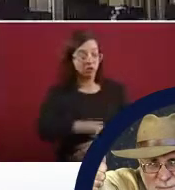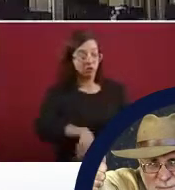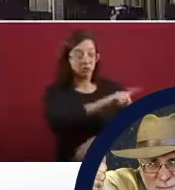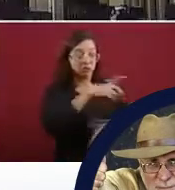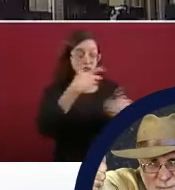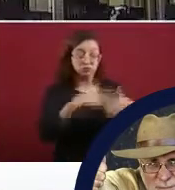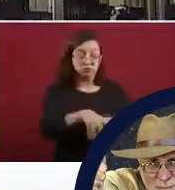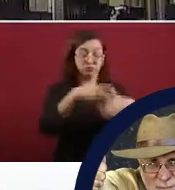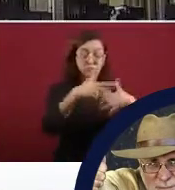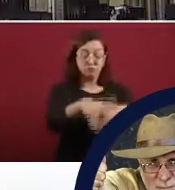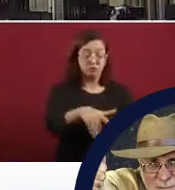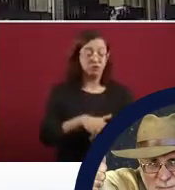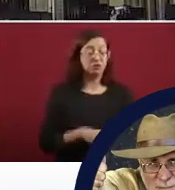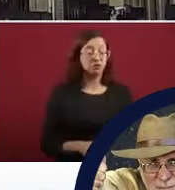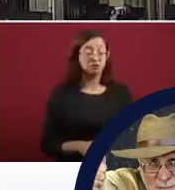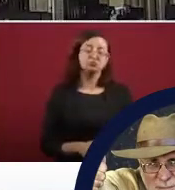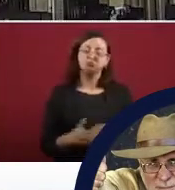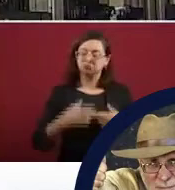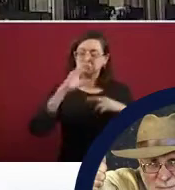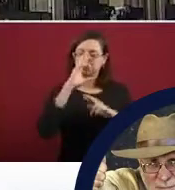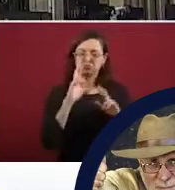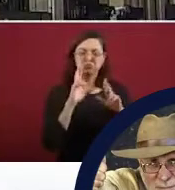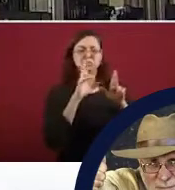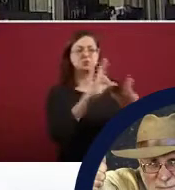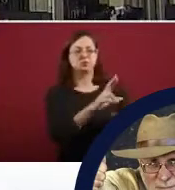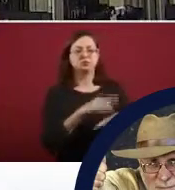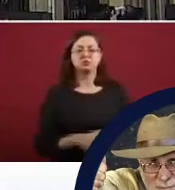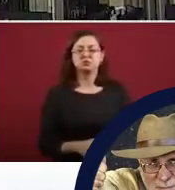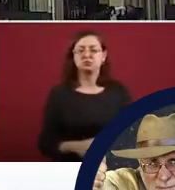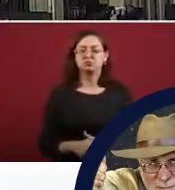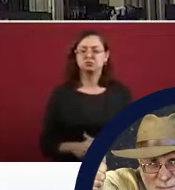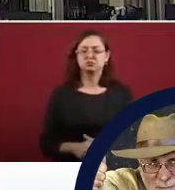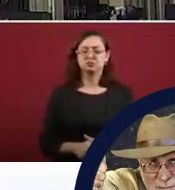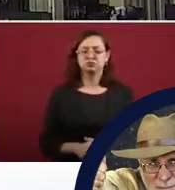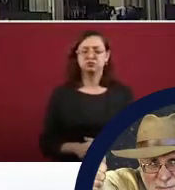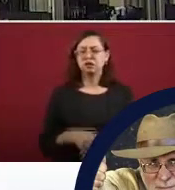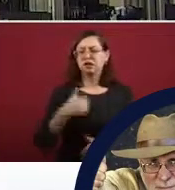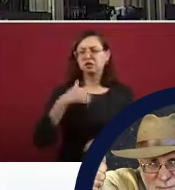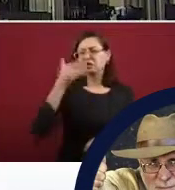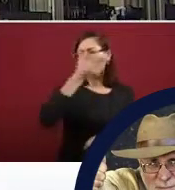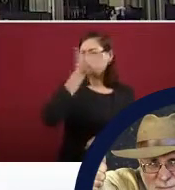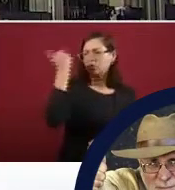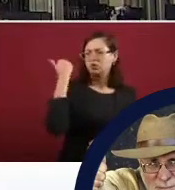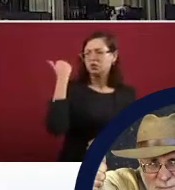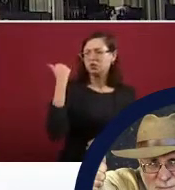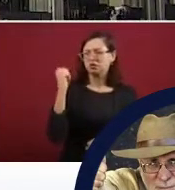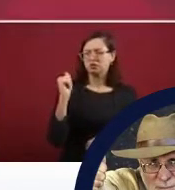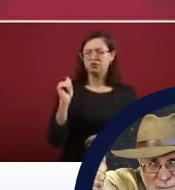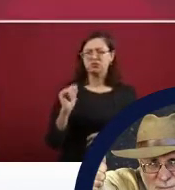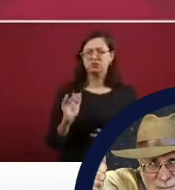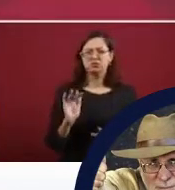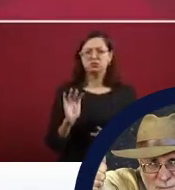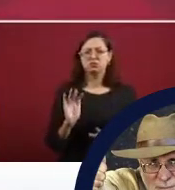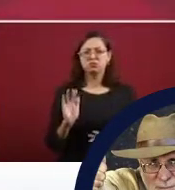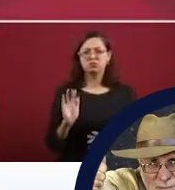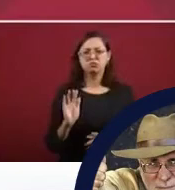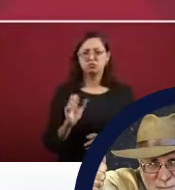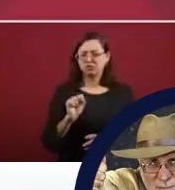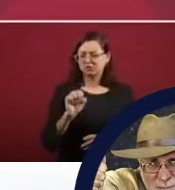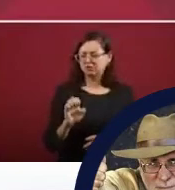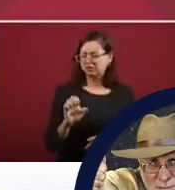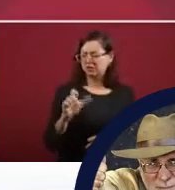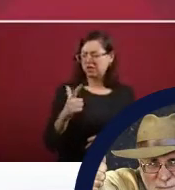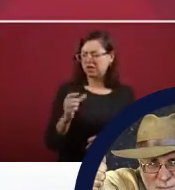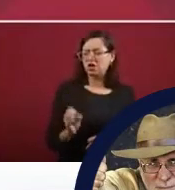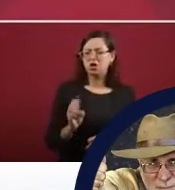como sustrato la verdad de la justicia transicional, una verdad muy compleja con apoyo de la comunidad internacional. Los